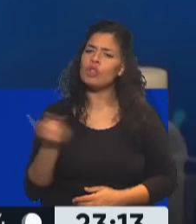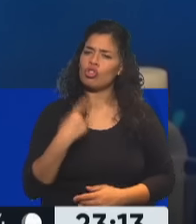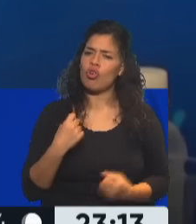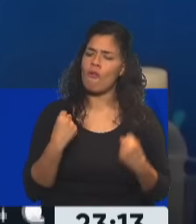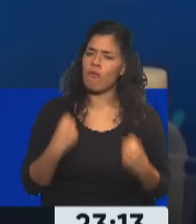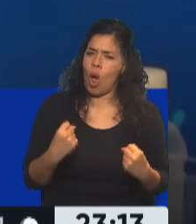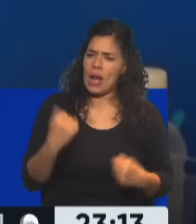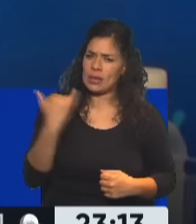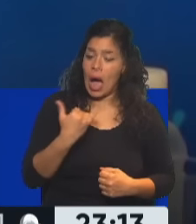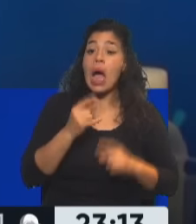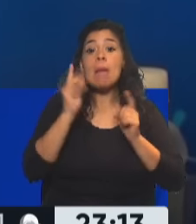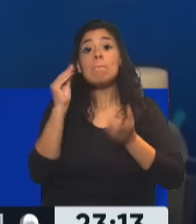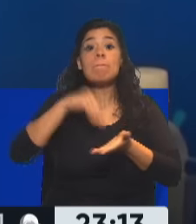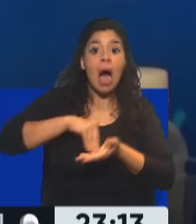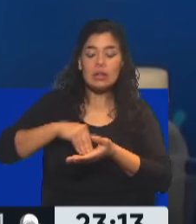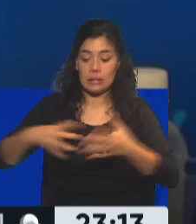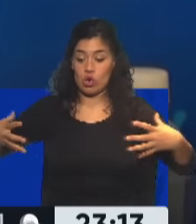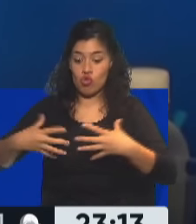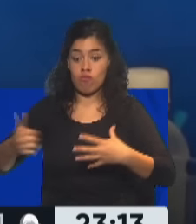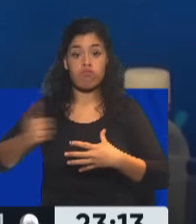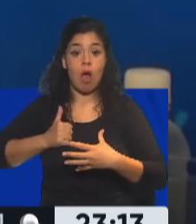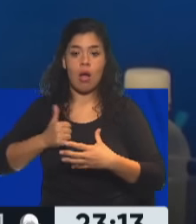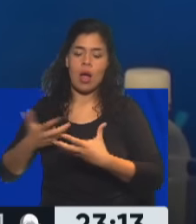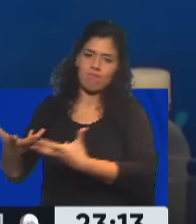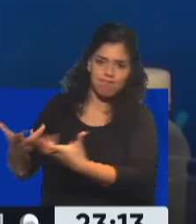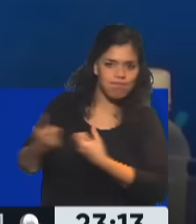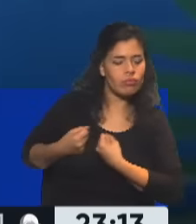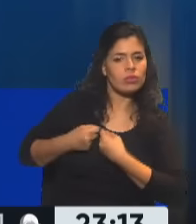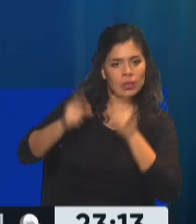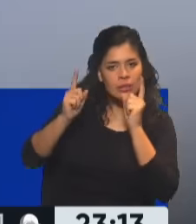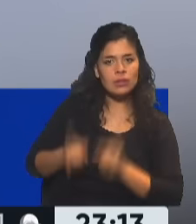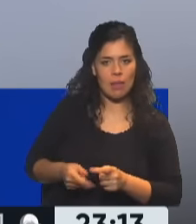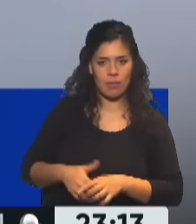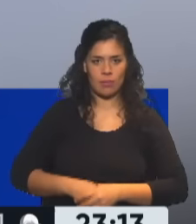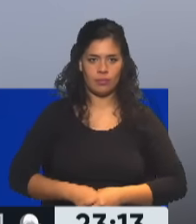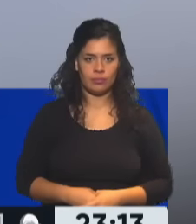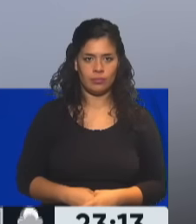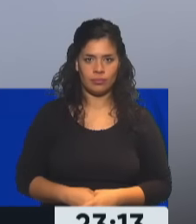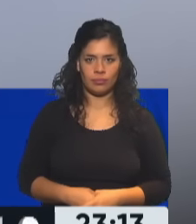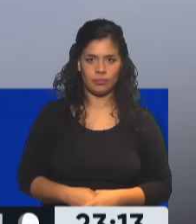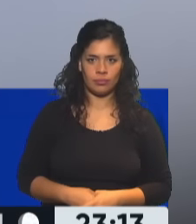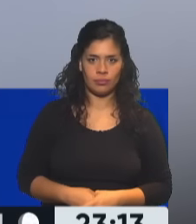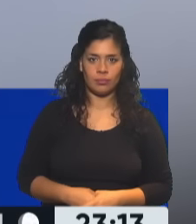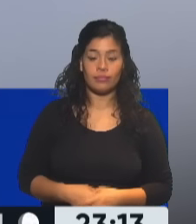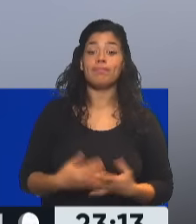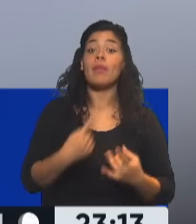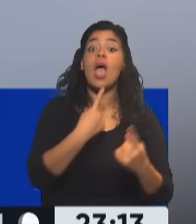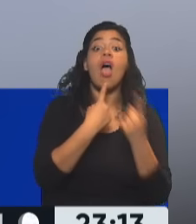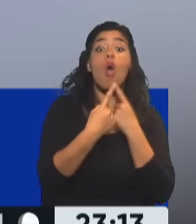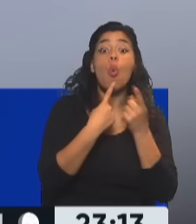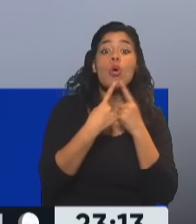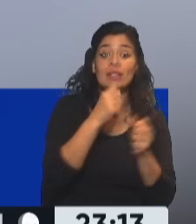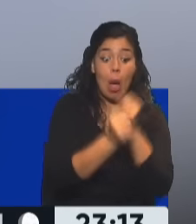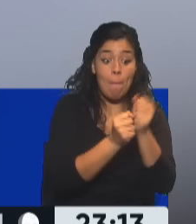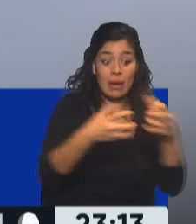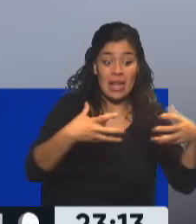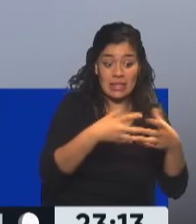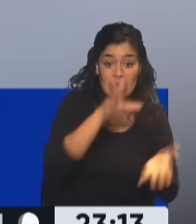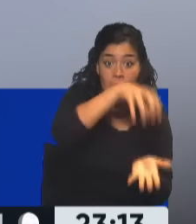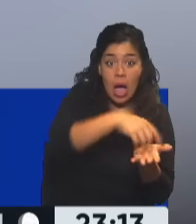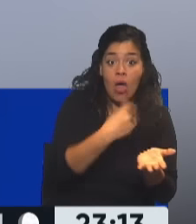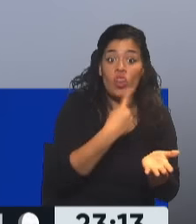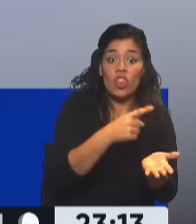Armada haga respetar la voluntad de nuestro pueblo. Según la encuestadora ClearPath, el opositor